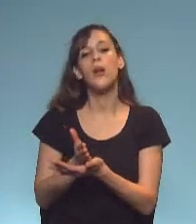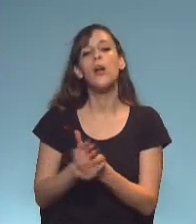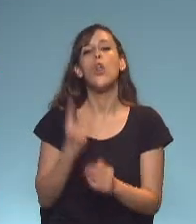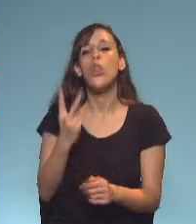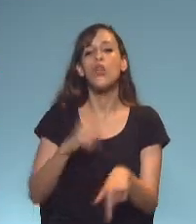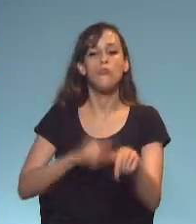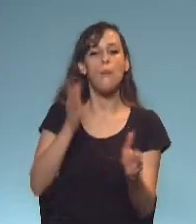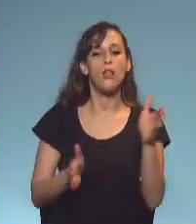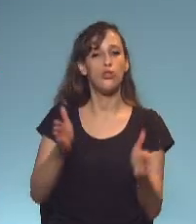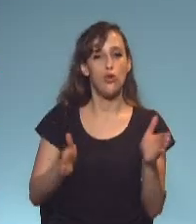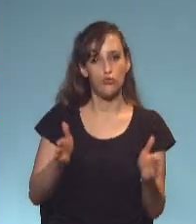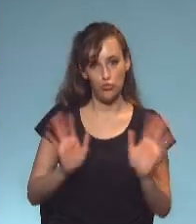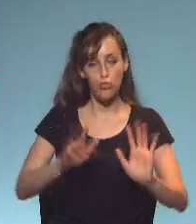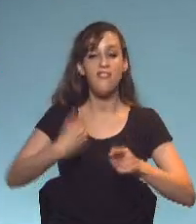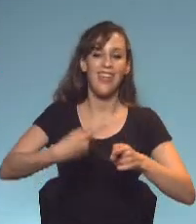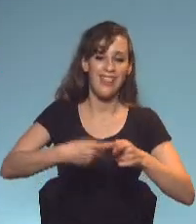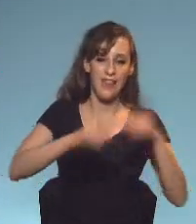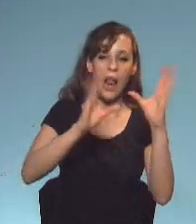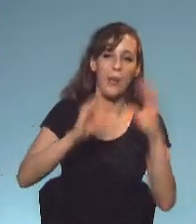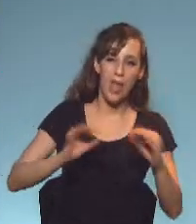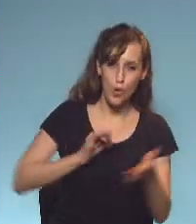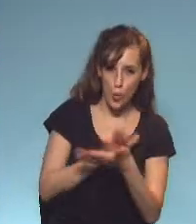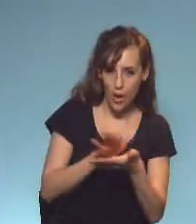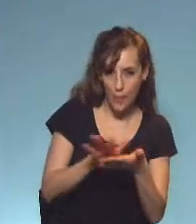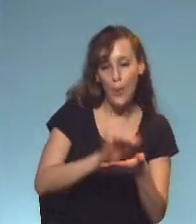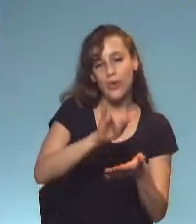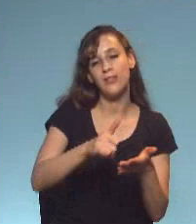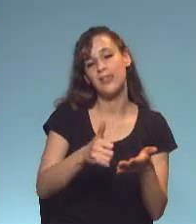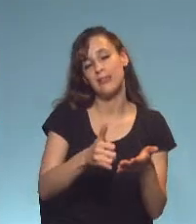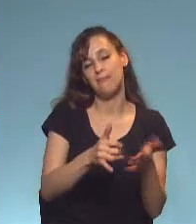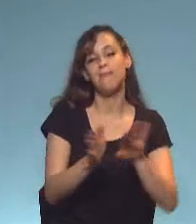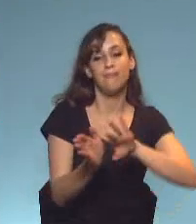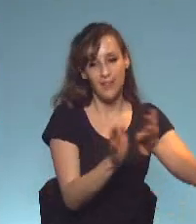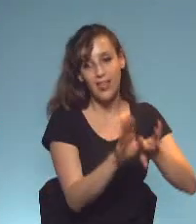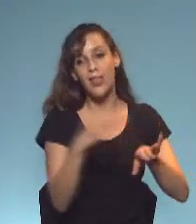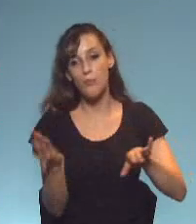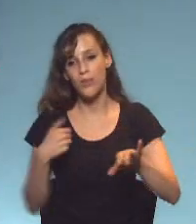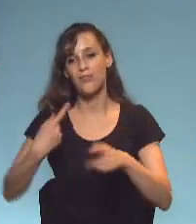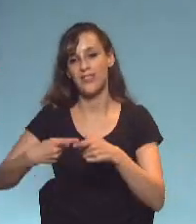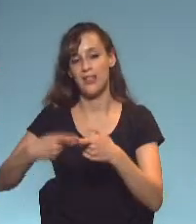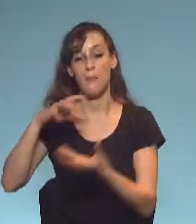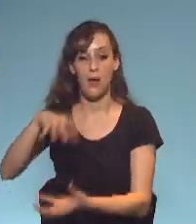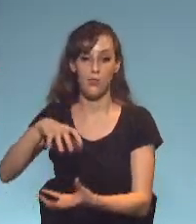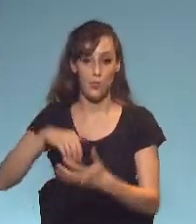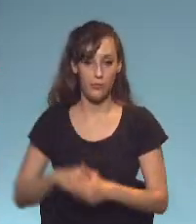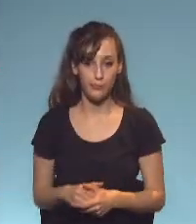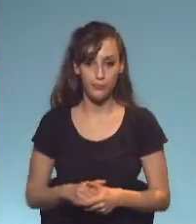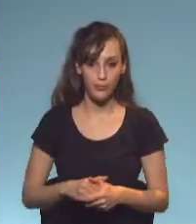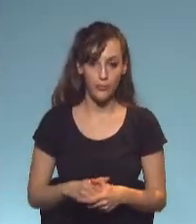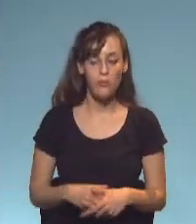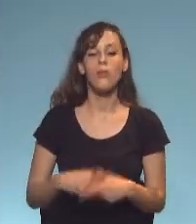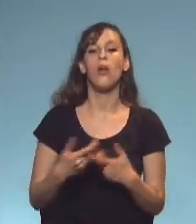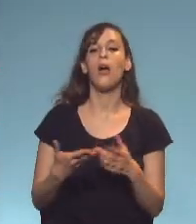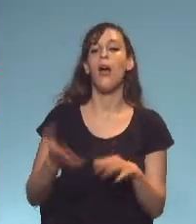temporadas, que las de la fiesta, que son turrones y confites, y bueno, y después esto de la Pascua. Durante la cuarentena del